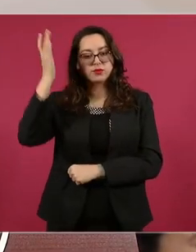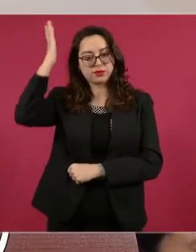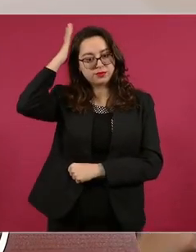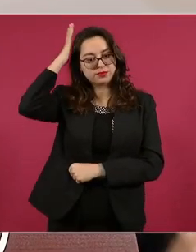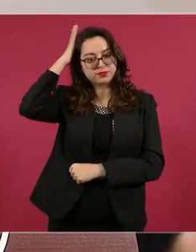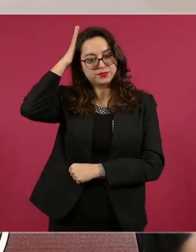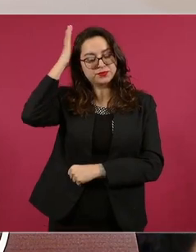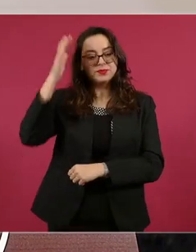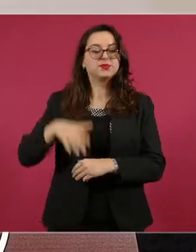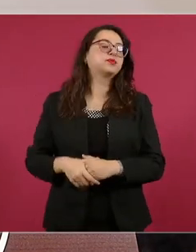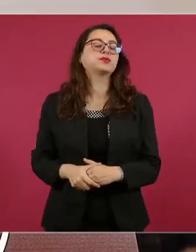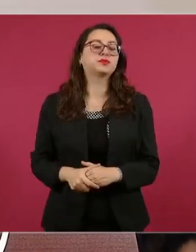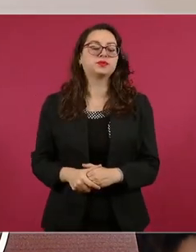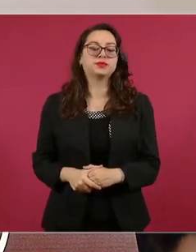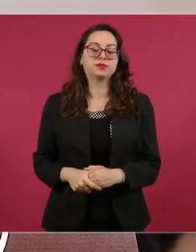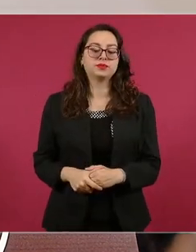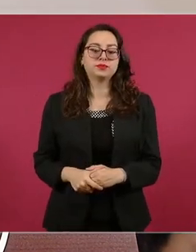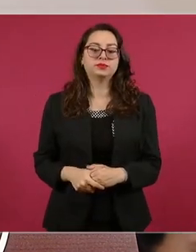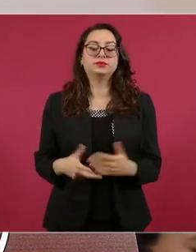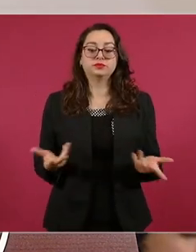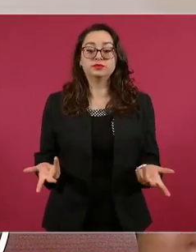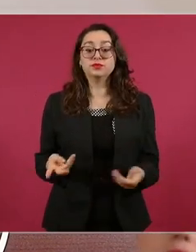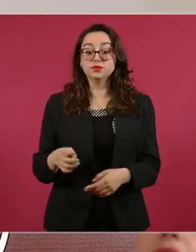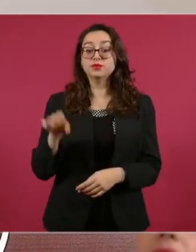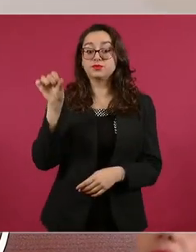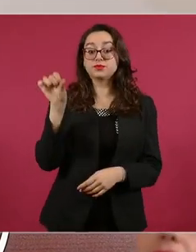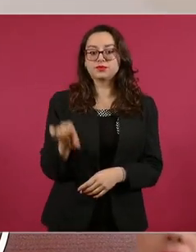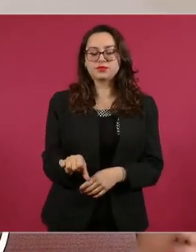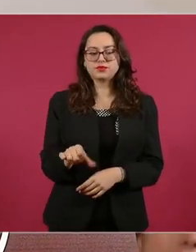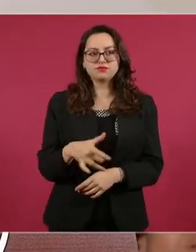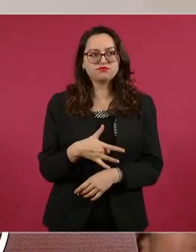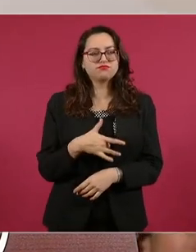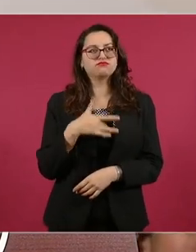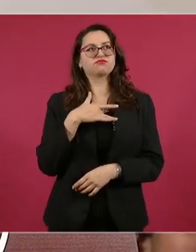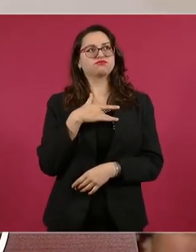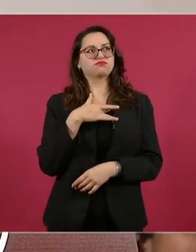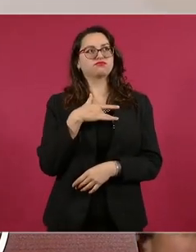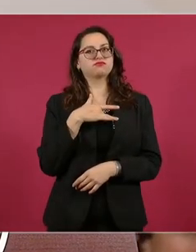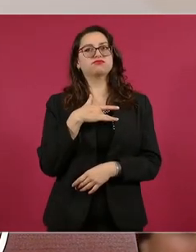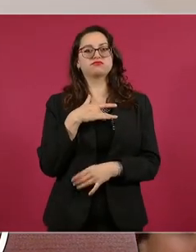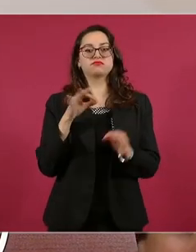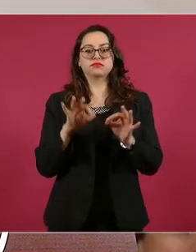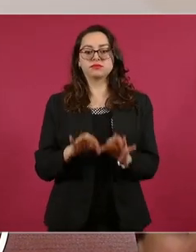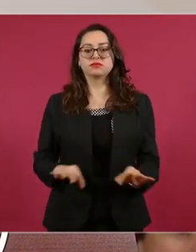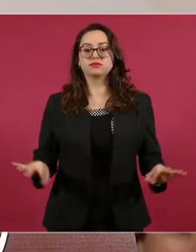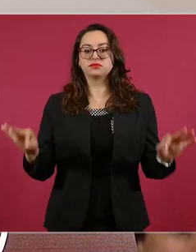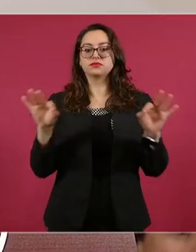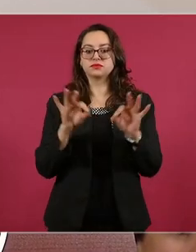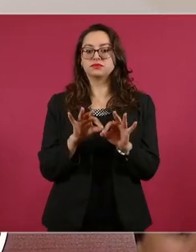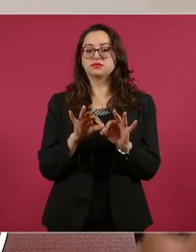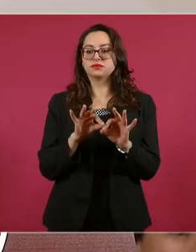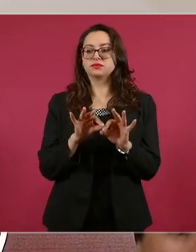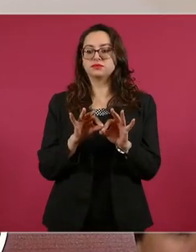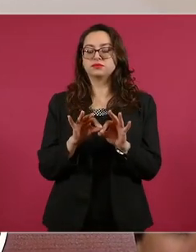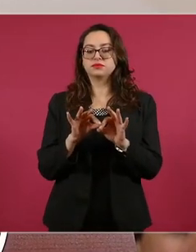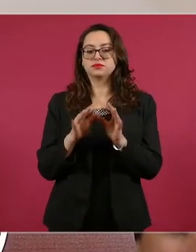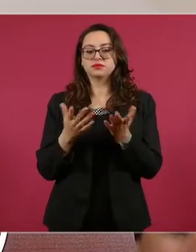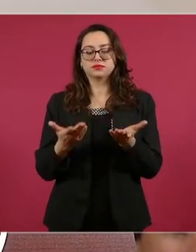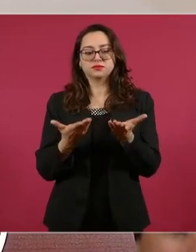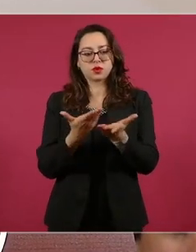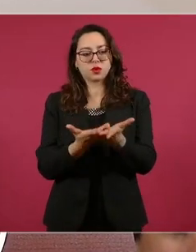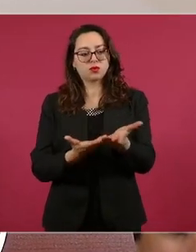se reservó para presentar las reformas que